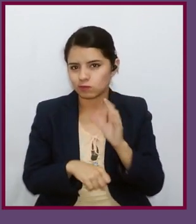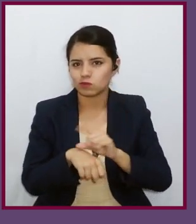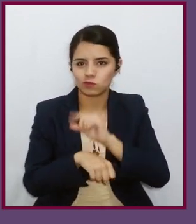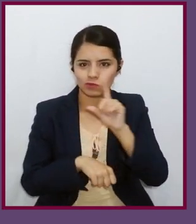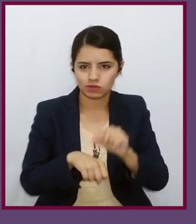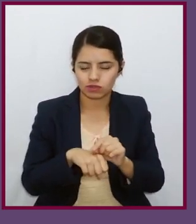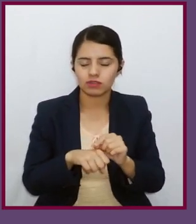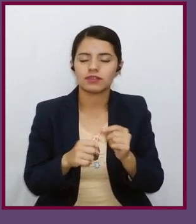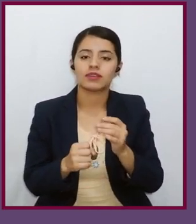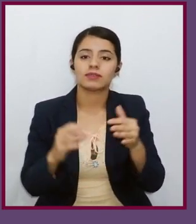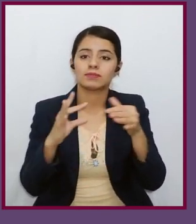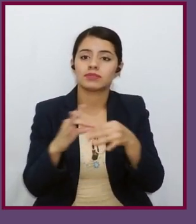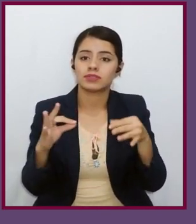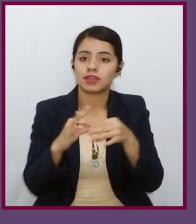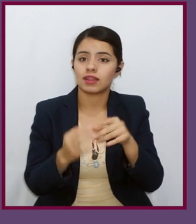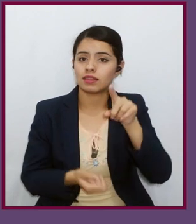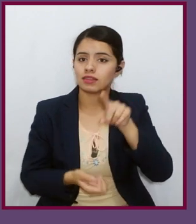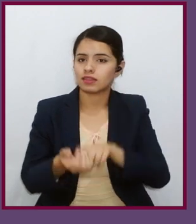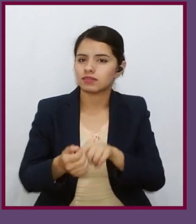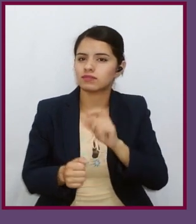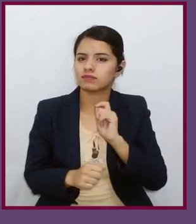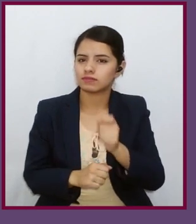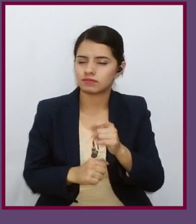siguiente invitado, aquí en el